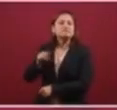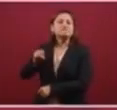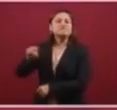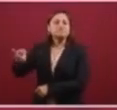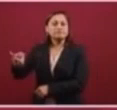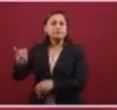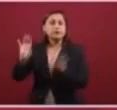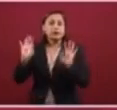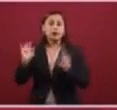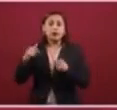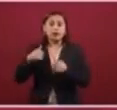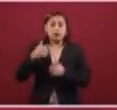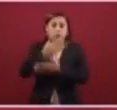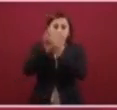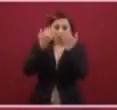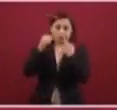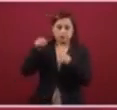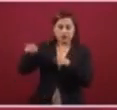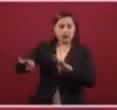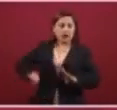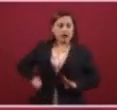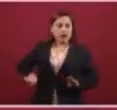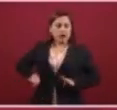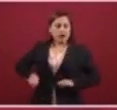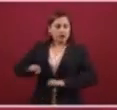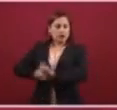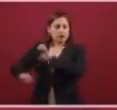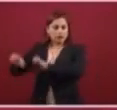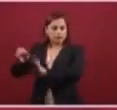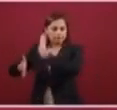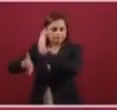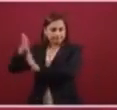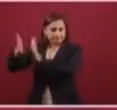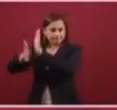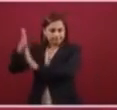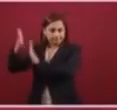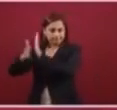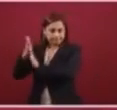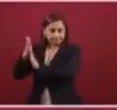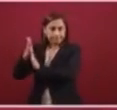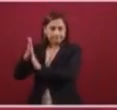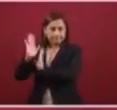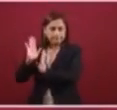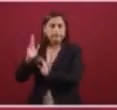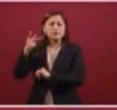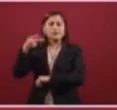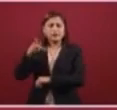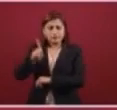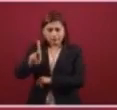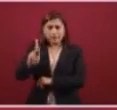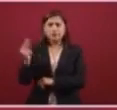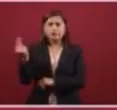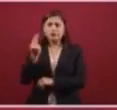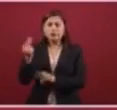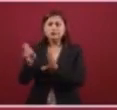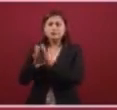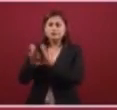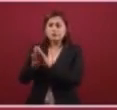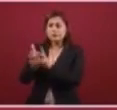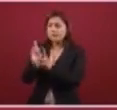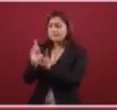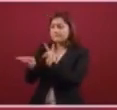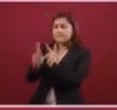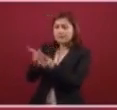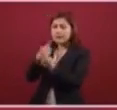fraccionadores pero empresarios inmobiliarios pero hay que tratar también de convencerlos ya